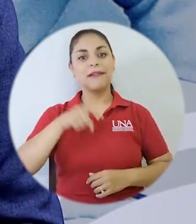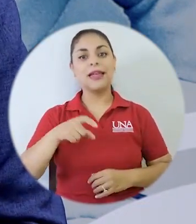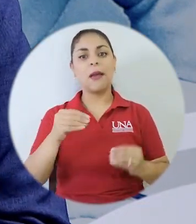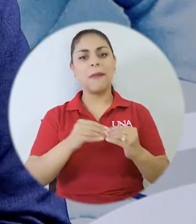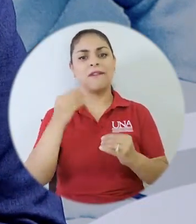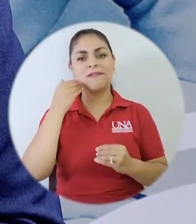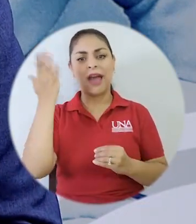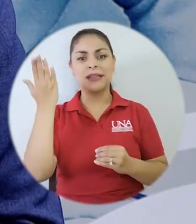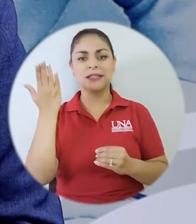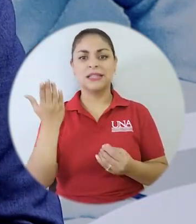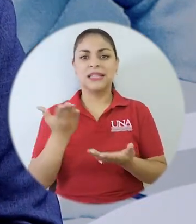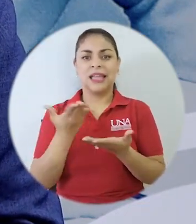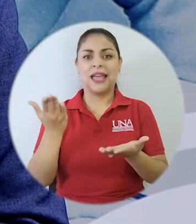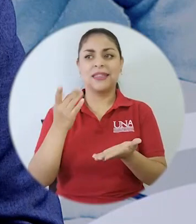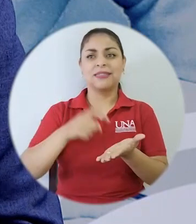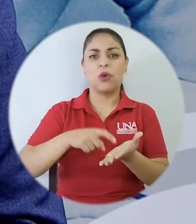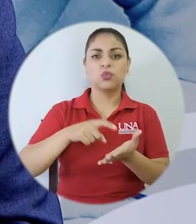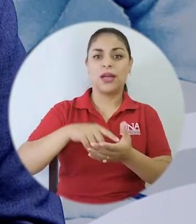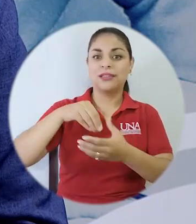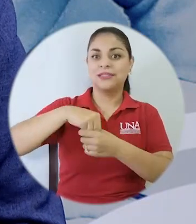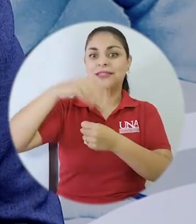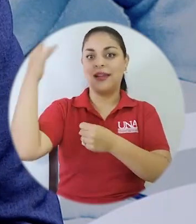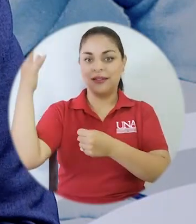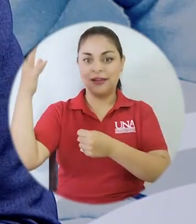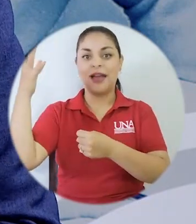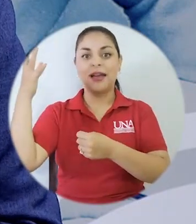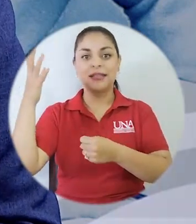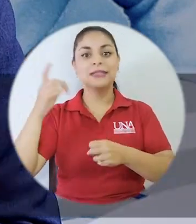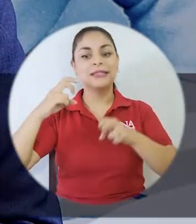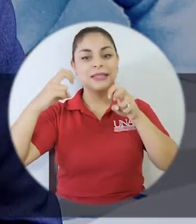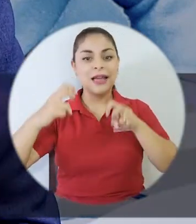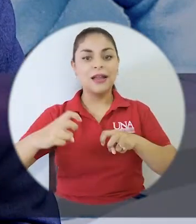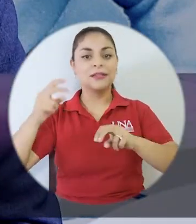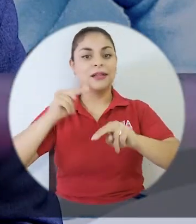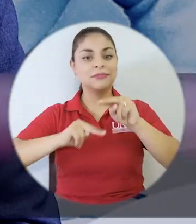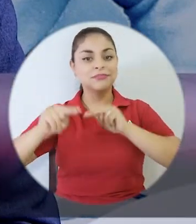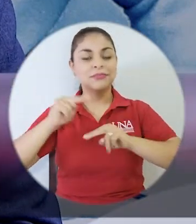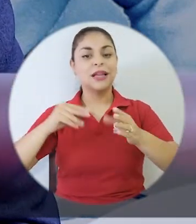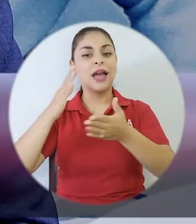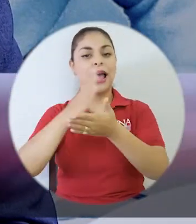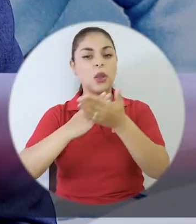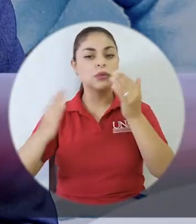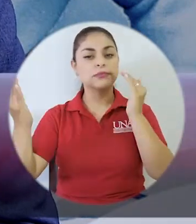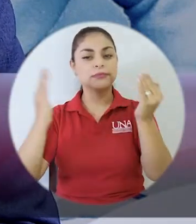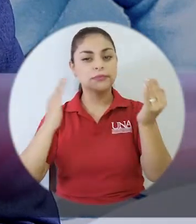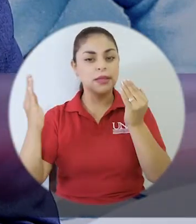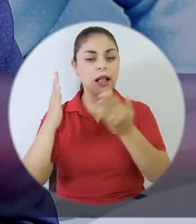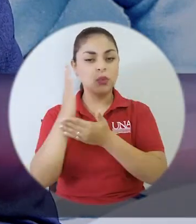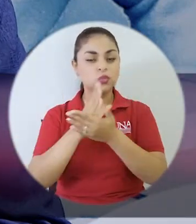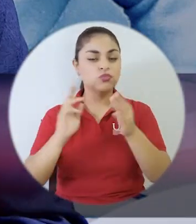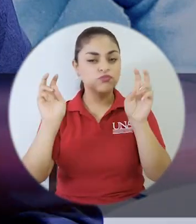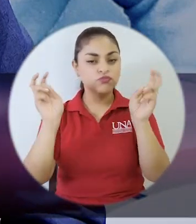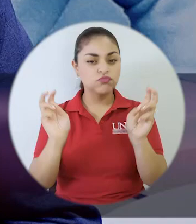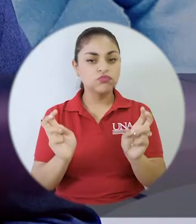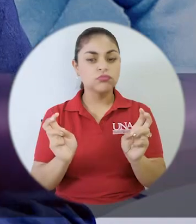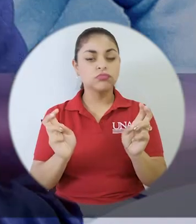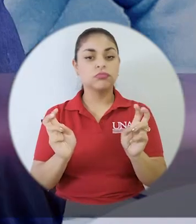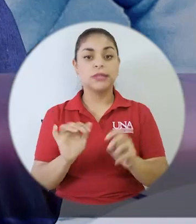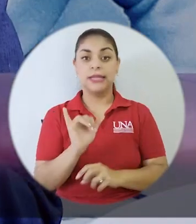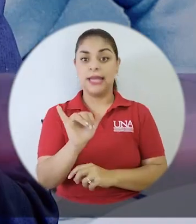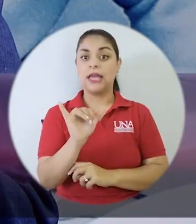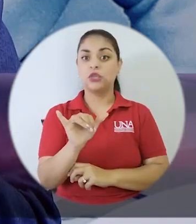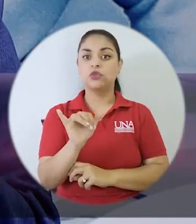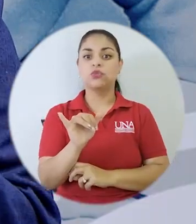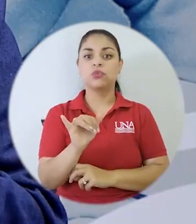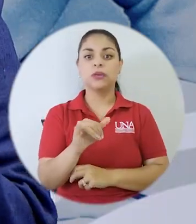más, debería ser mucho más sencillo que la deuda externa, sentarse a negociar algunos parámetros y algunos aspectos, y